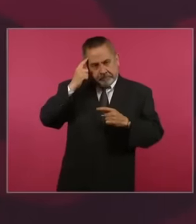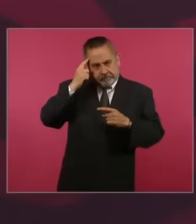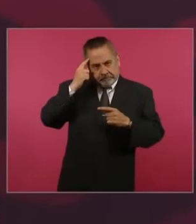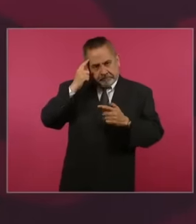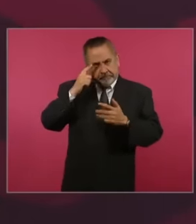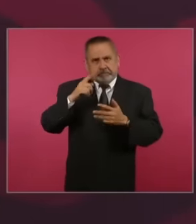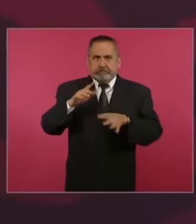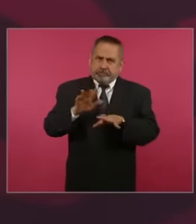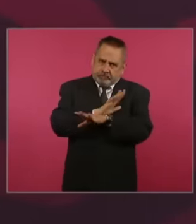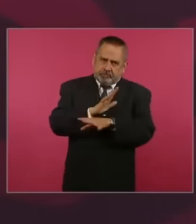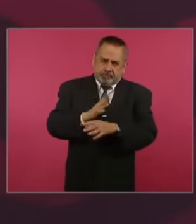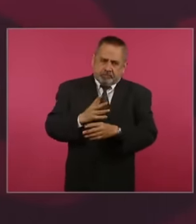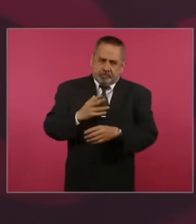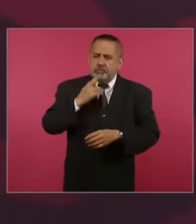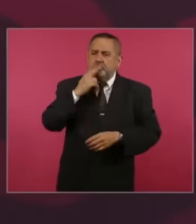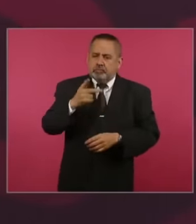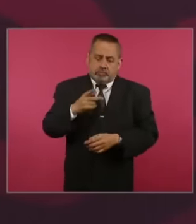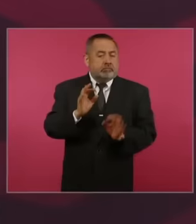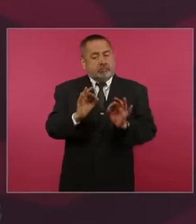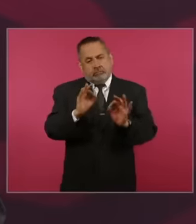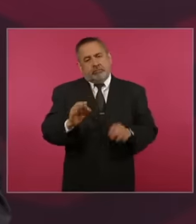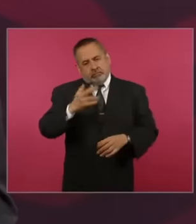porque